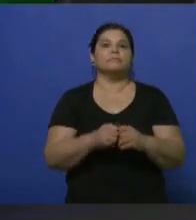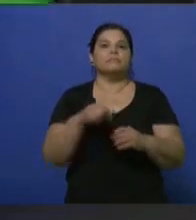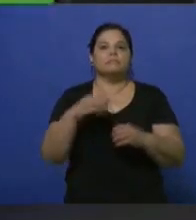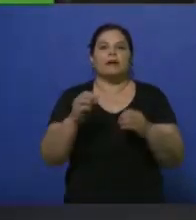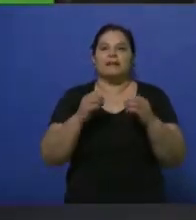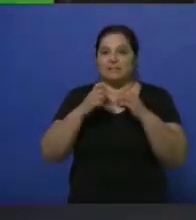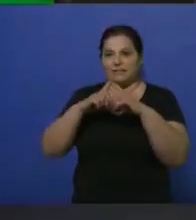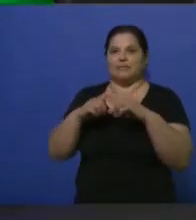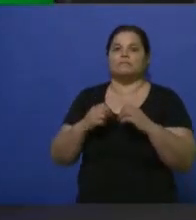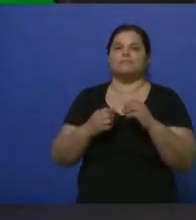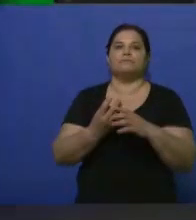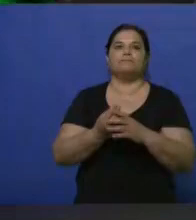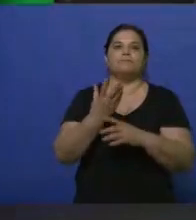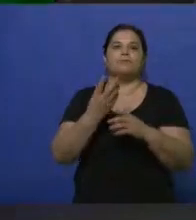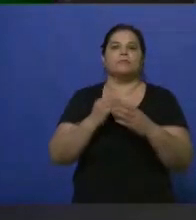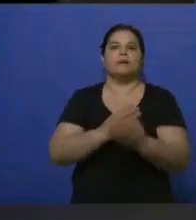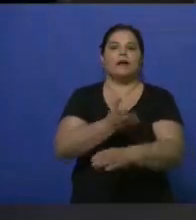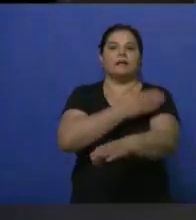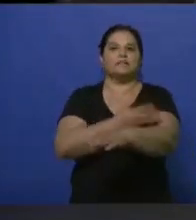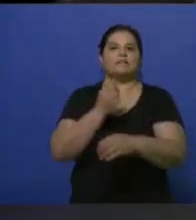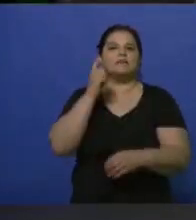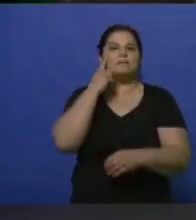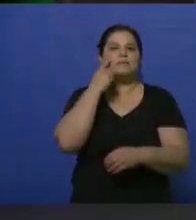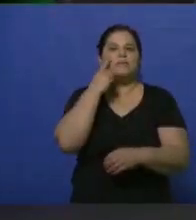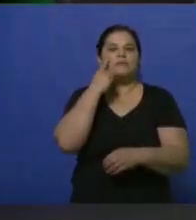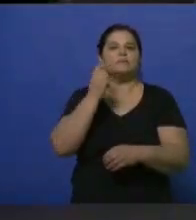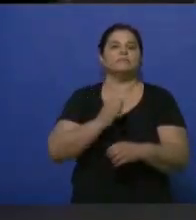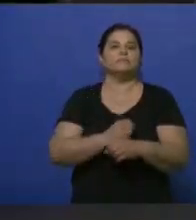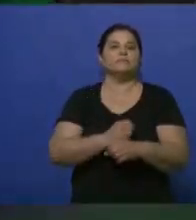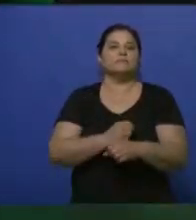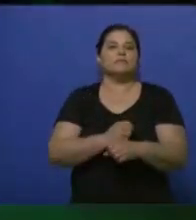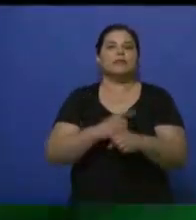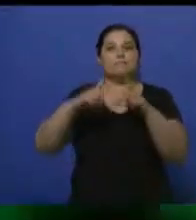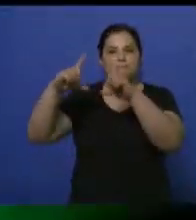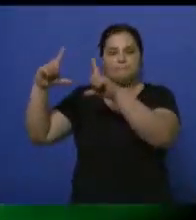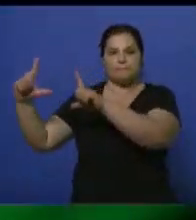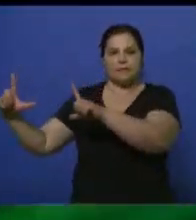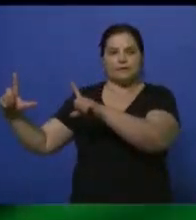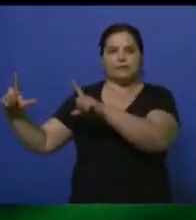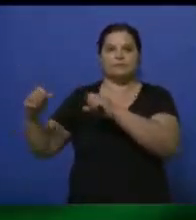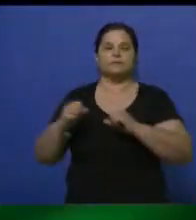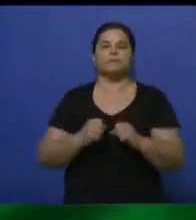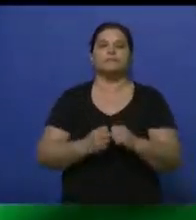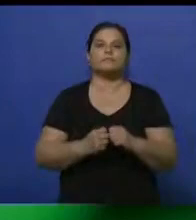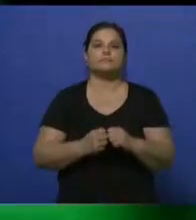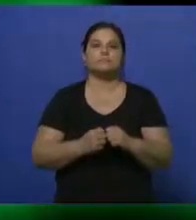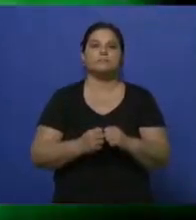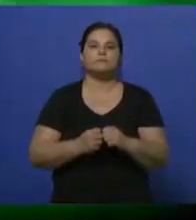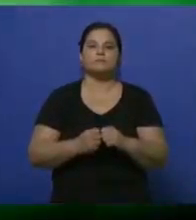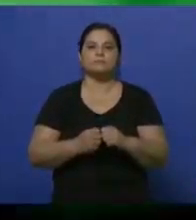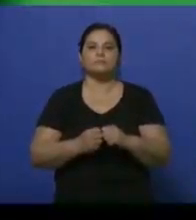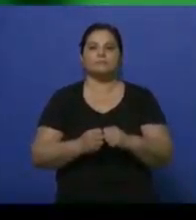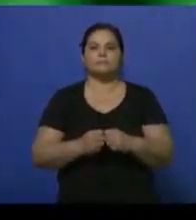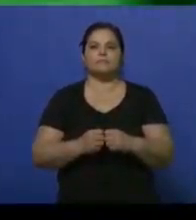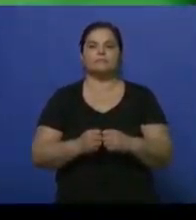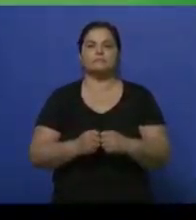al aire lo conversaba con vos y vos me decías que esto es muy importante. Cuando quieras vamos con la placa completa. La placa dice recesión. ¿Estamos viviendo, ya